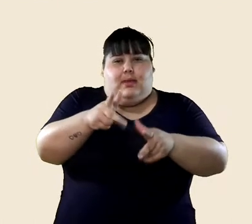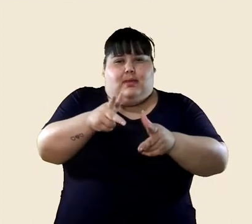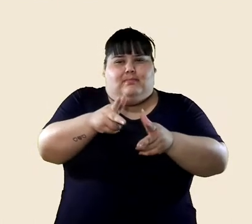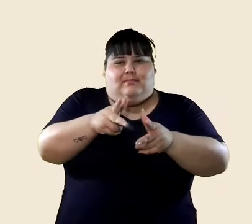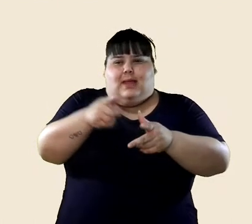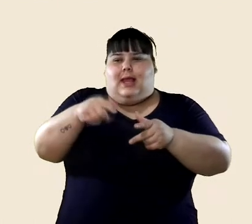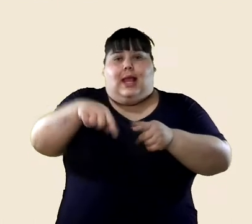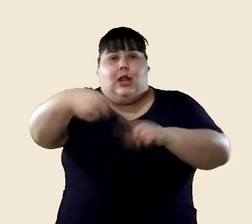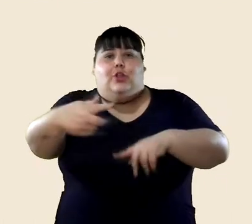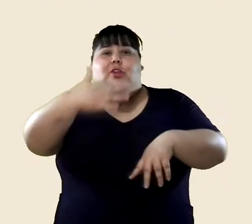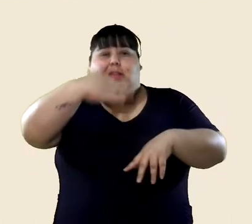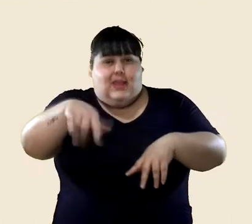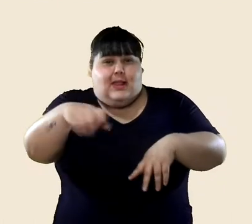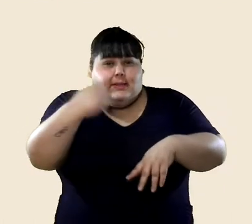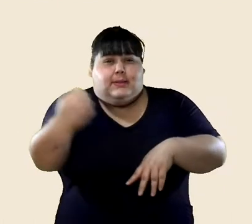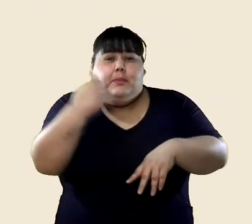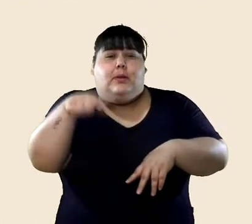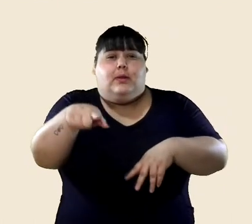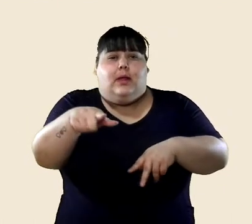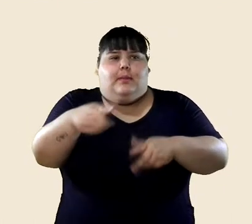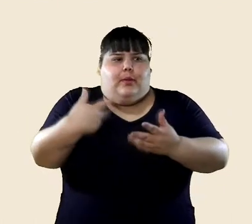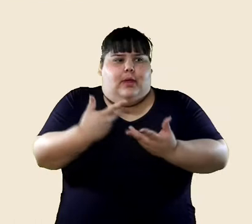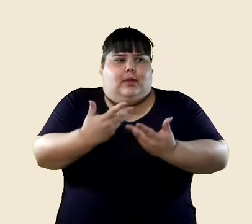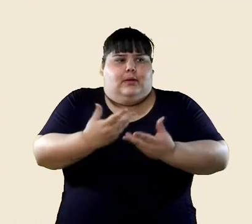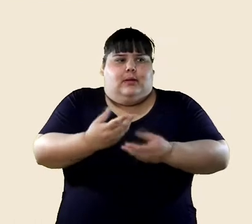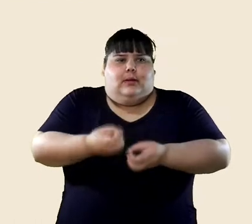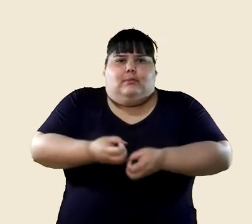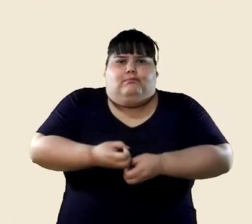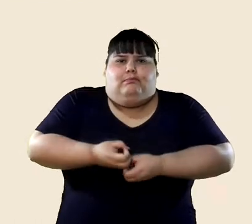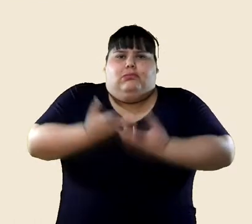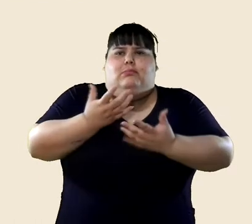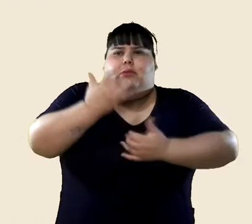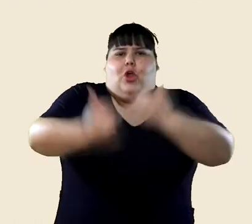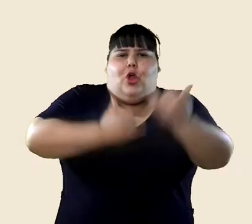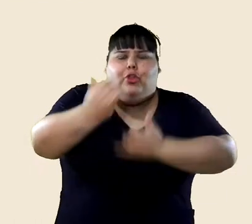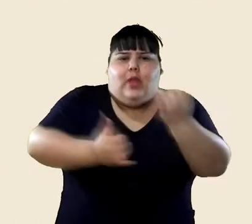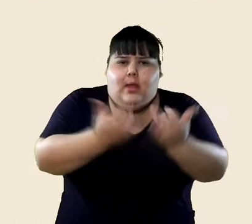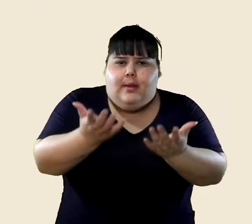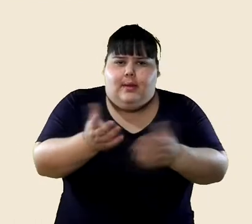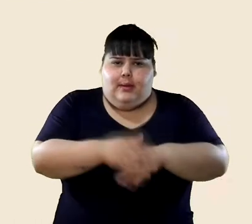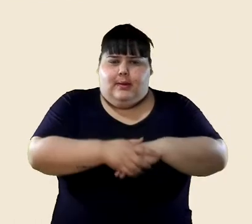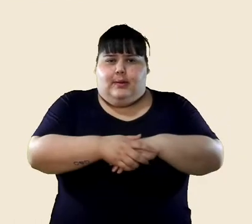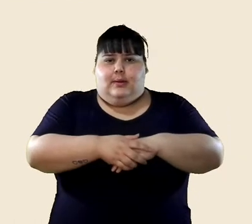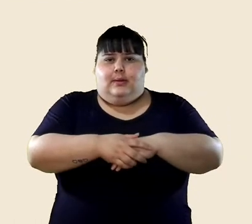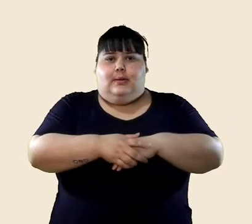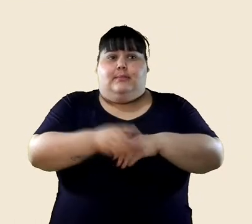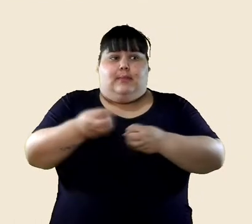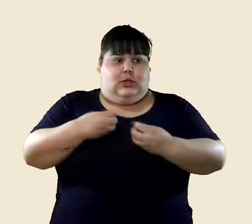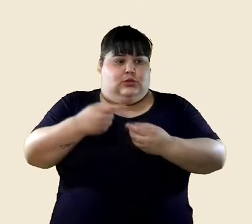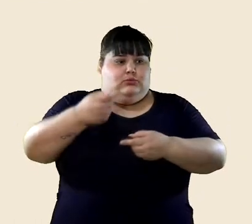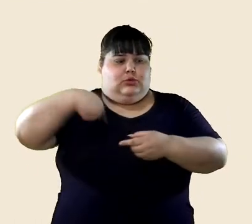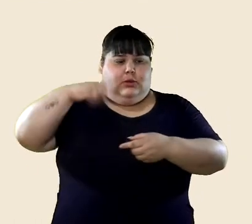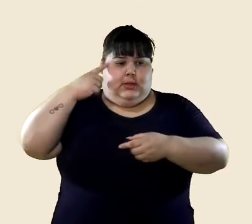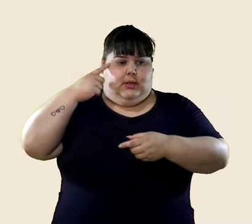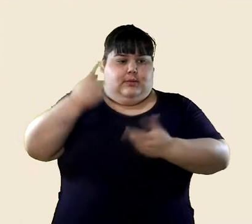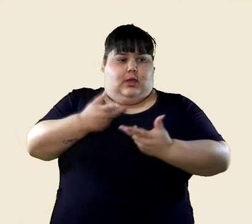tiene esto de poder poner palabras a lo que ha sucedido. Para nosotros la circulación de la